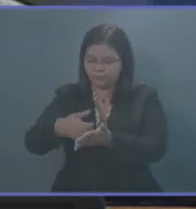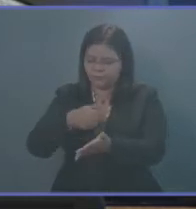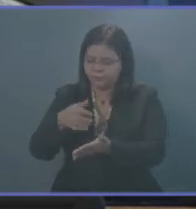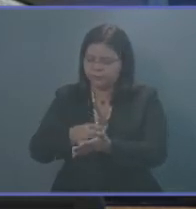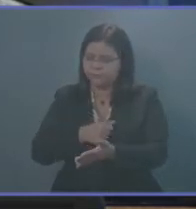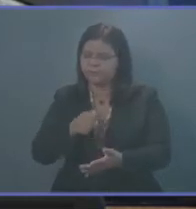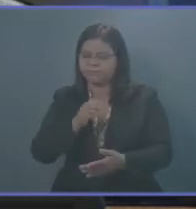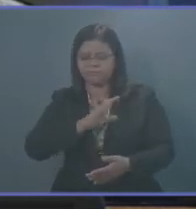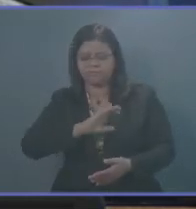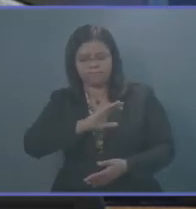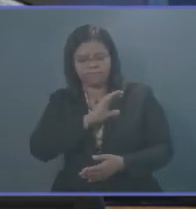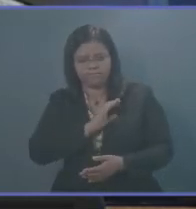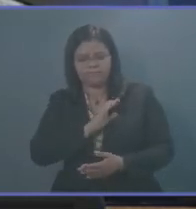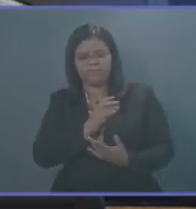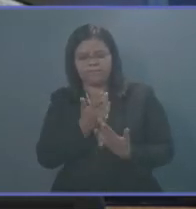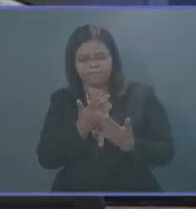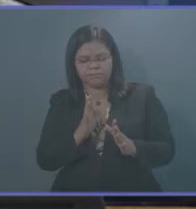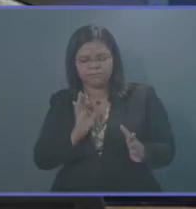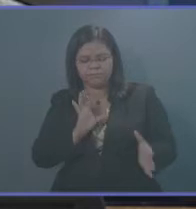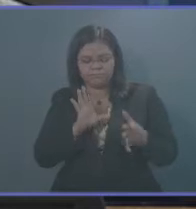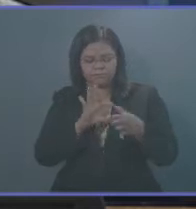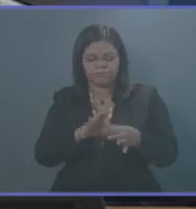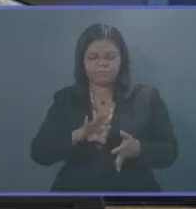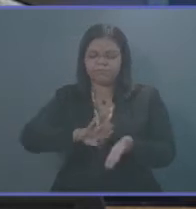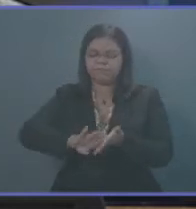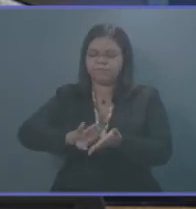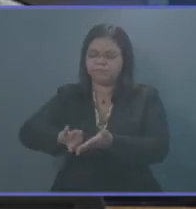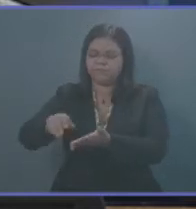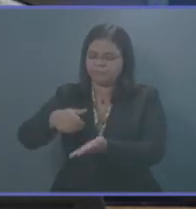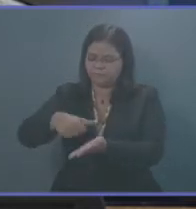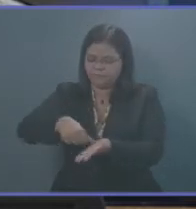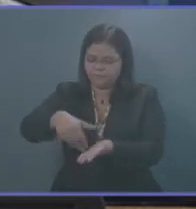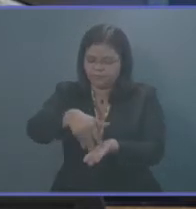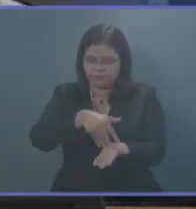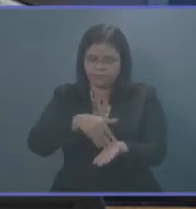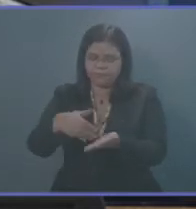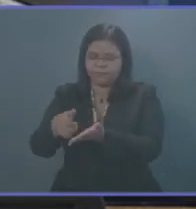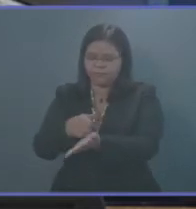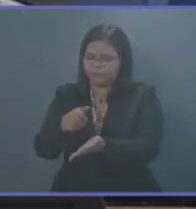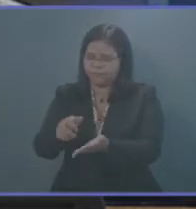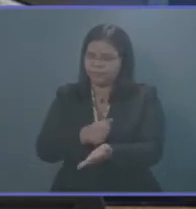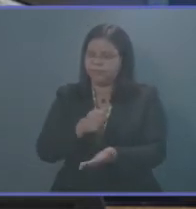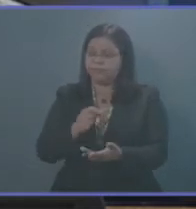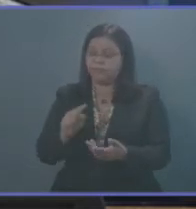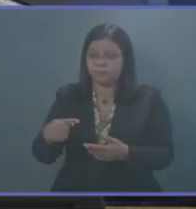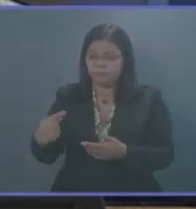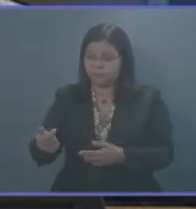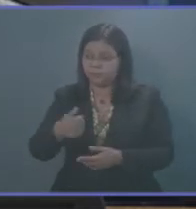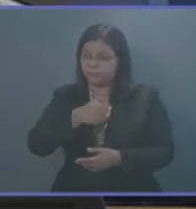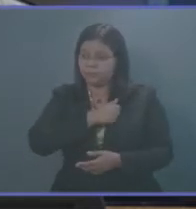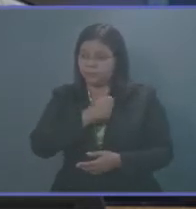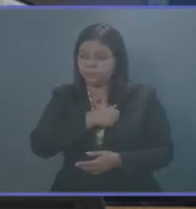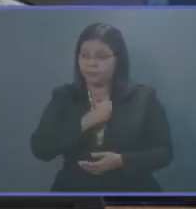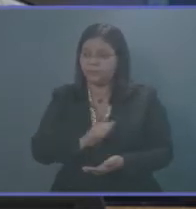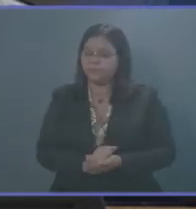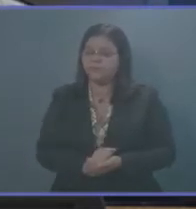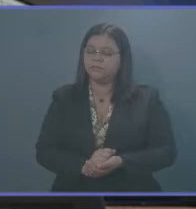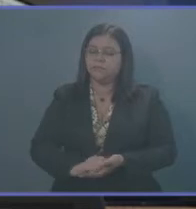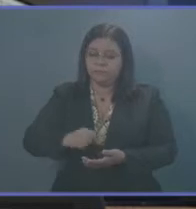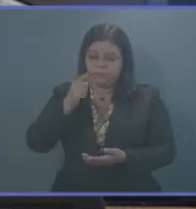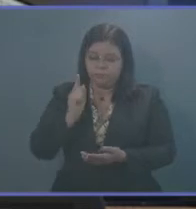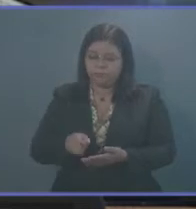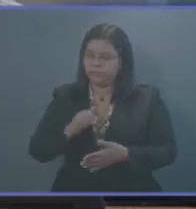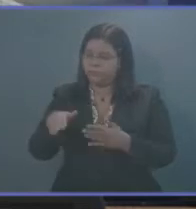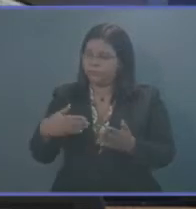de carácter pecuniario relacionado con el pago de los tributos municipales y sus accesorios cuando corresponda. Las obligaciones